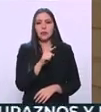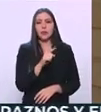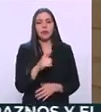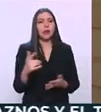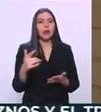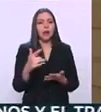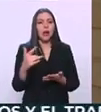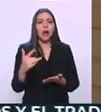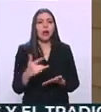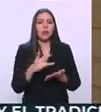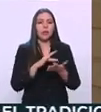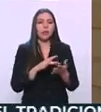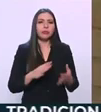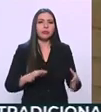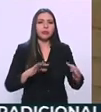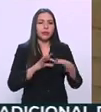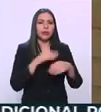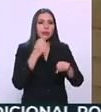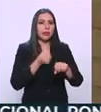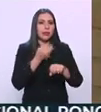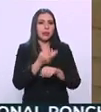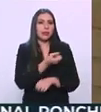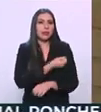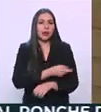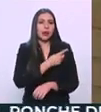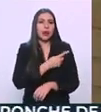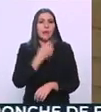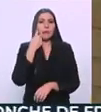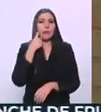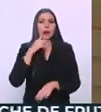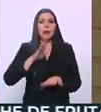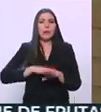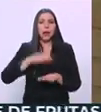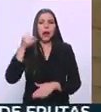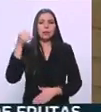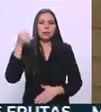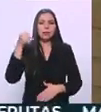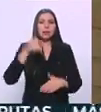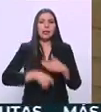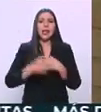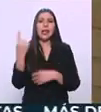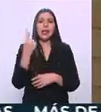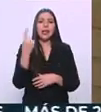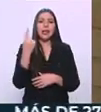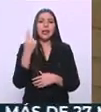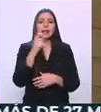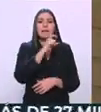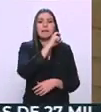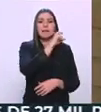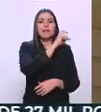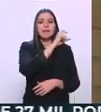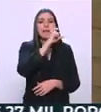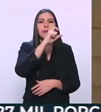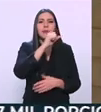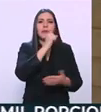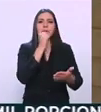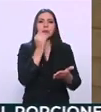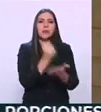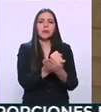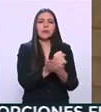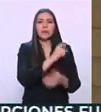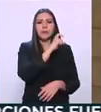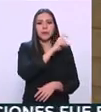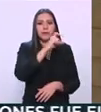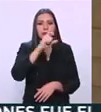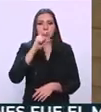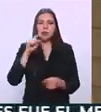con la Secretaría de Salud para pues ir más allá del etiquetado que gracias a la colaboración en este grupo